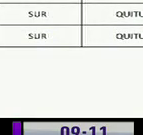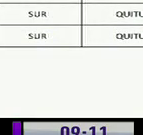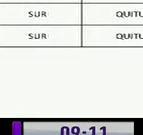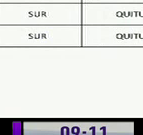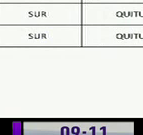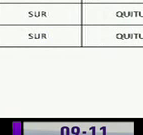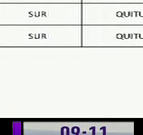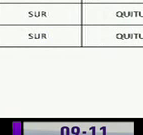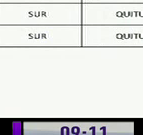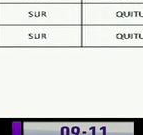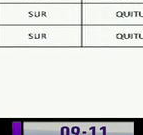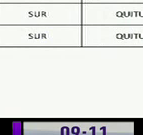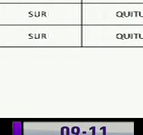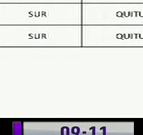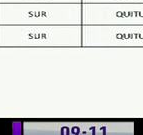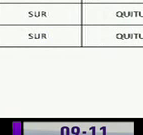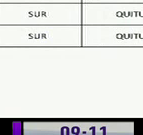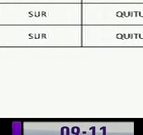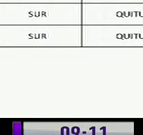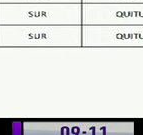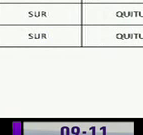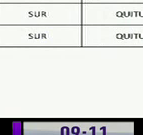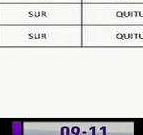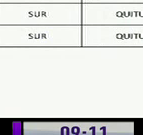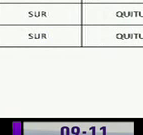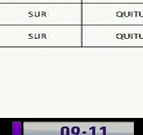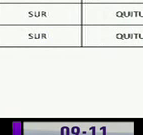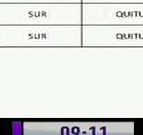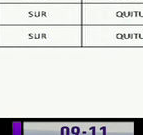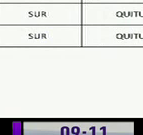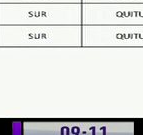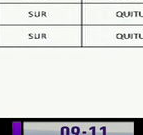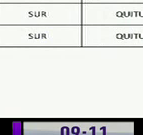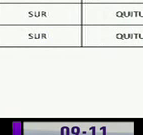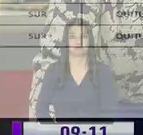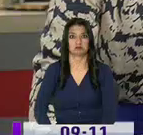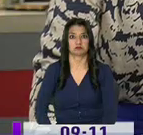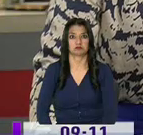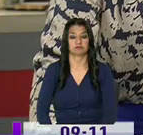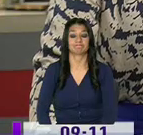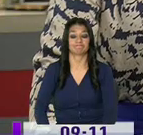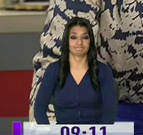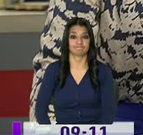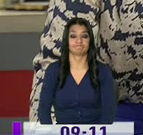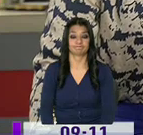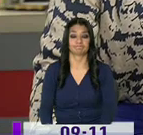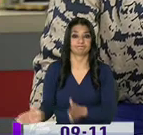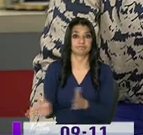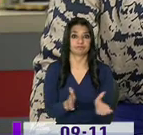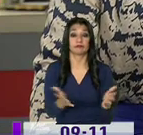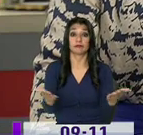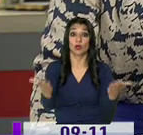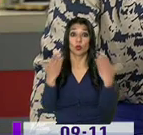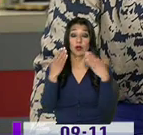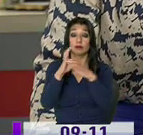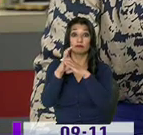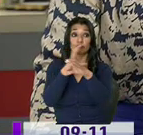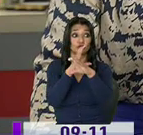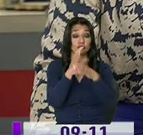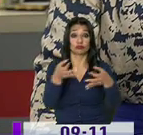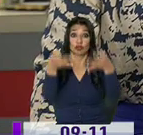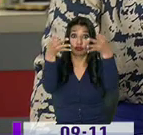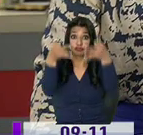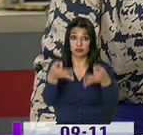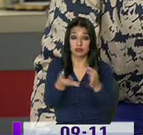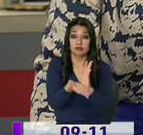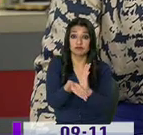de la mañana. La Policía Nacional, por favor, para que se haga presente. Y en Guayaquil las líneas de buses oficialmente tienen un